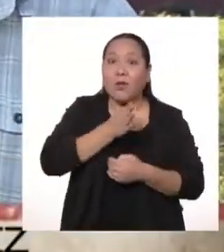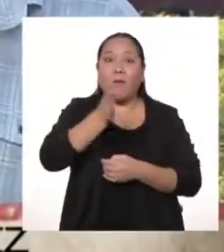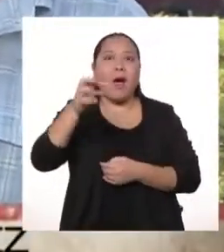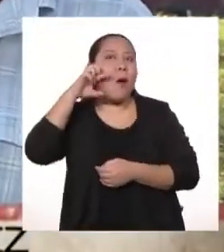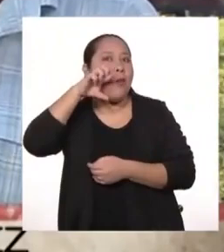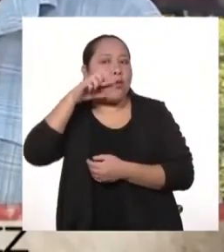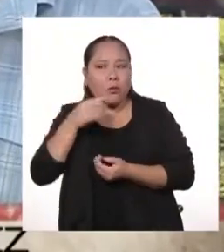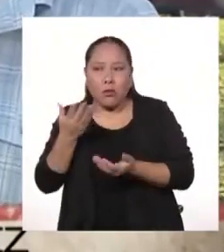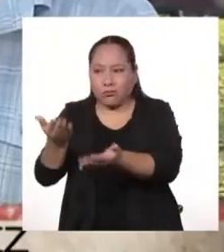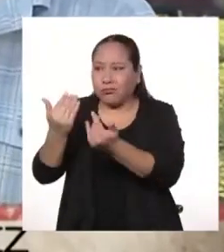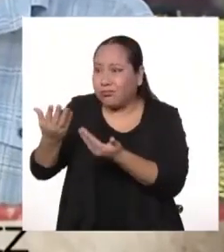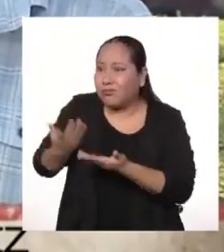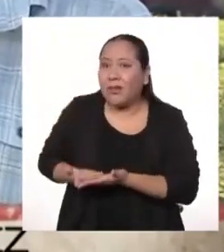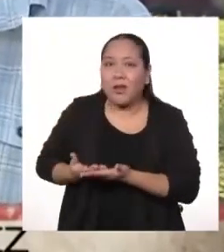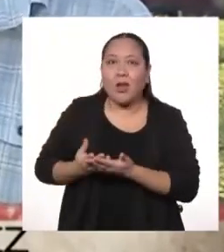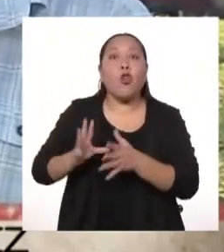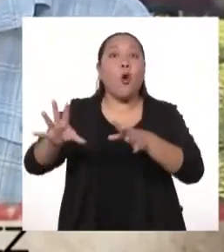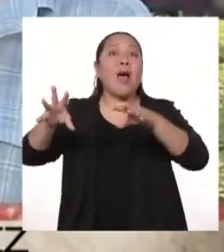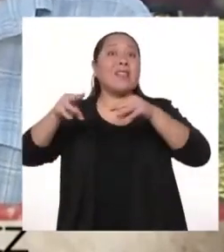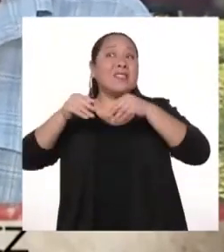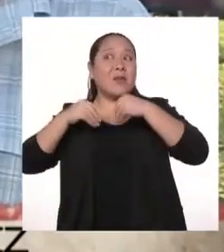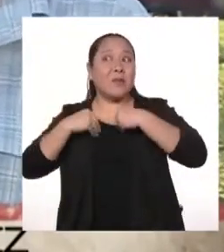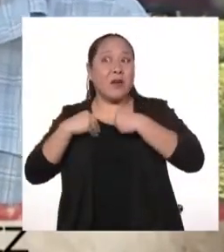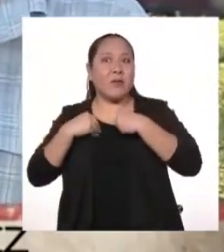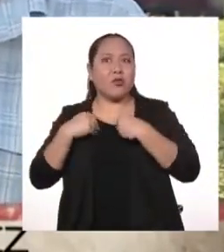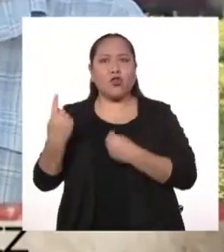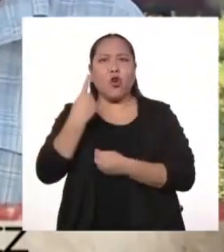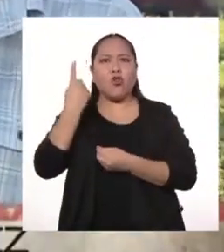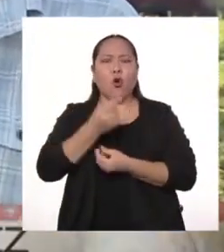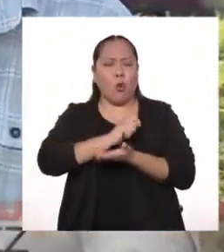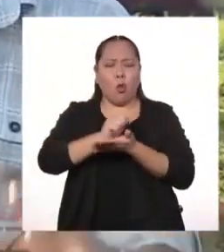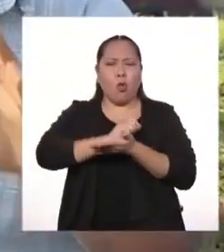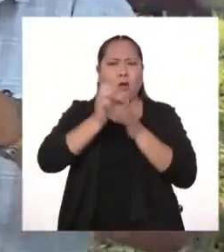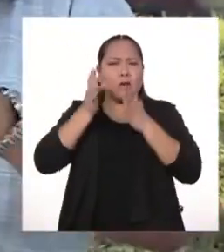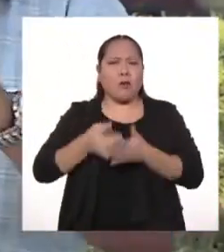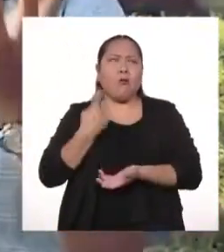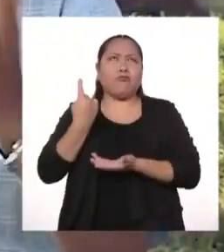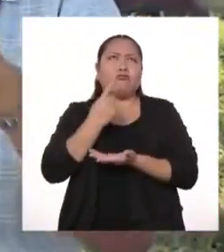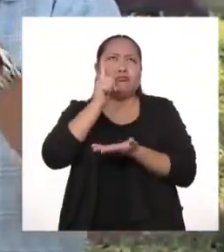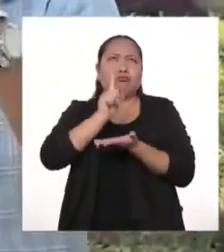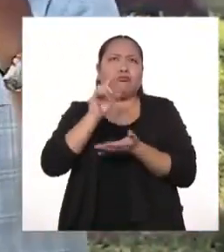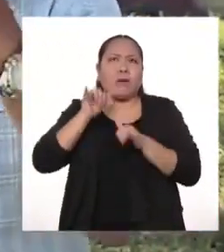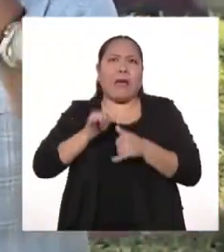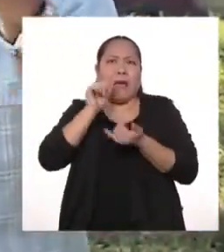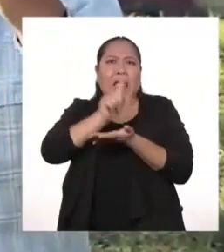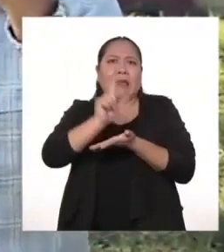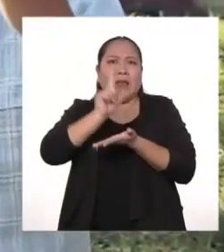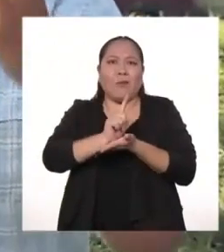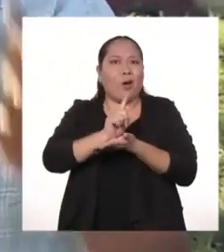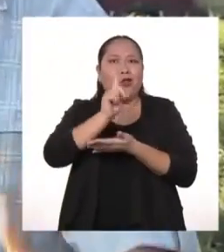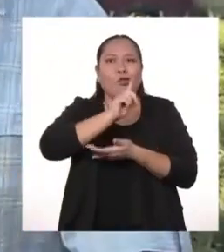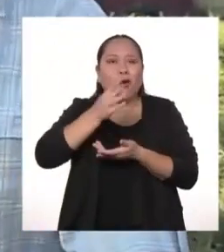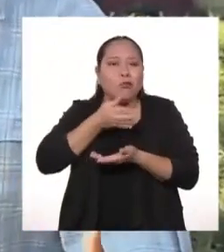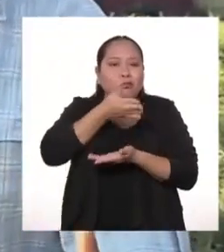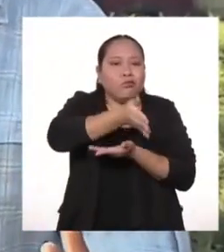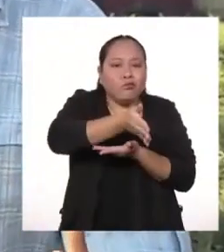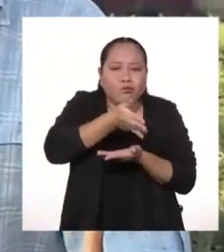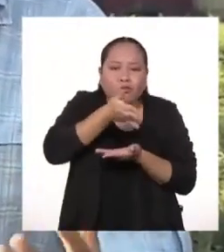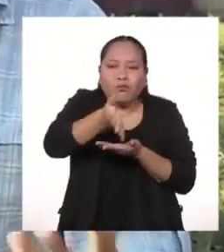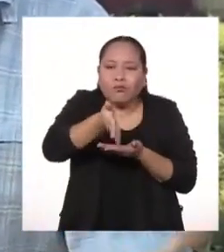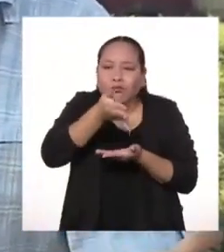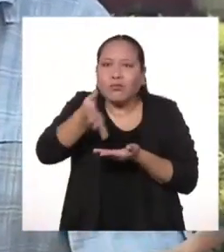era solamente un escritor insular que se quedó en Lima, sino fue un escritor que buscó de alguna manera religar los distintos